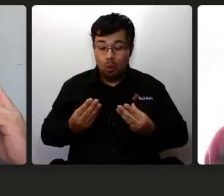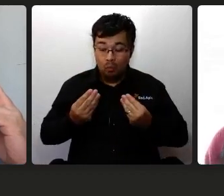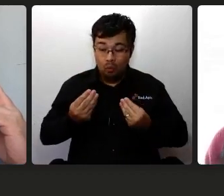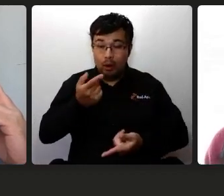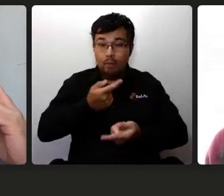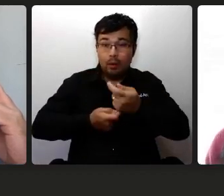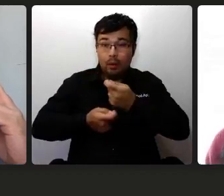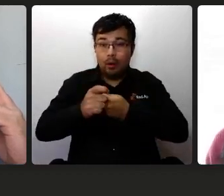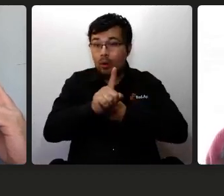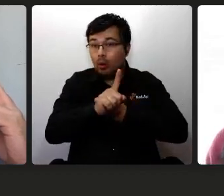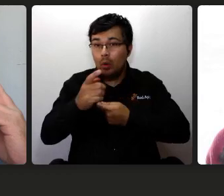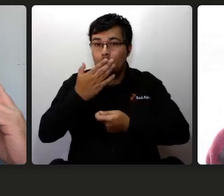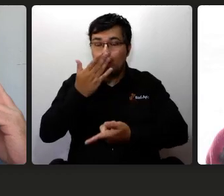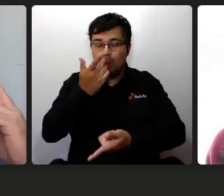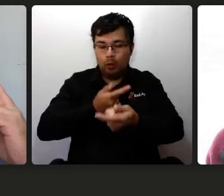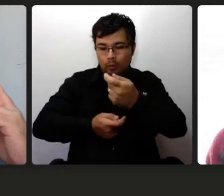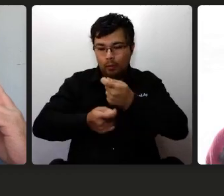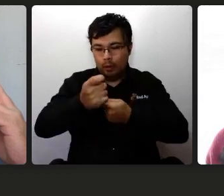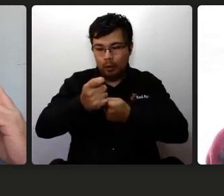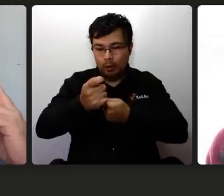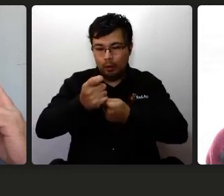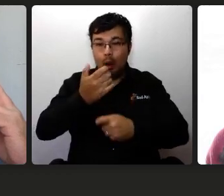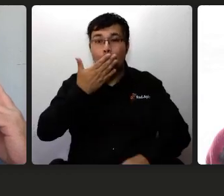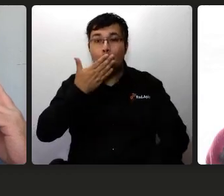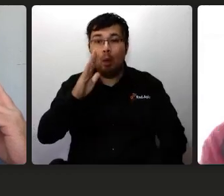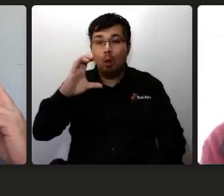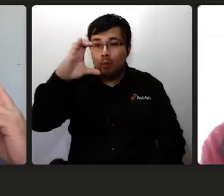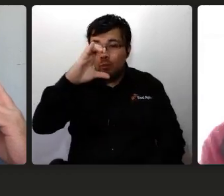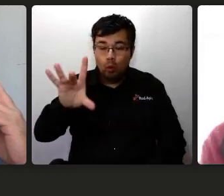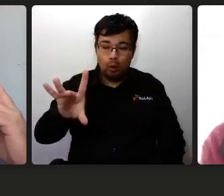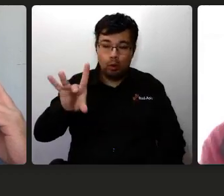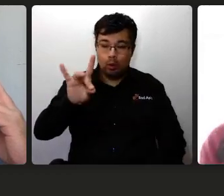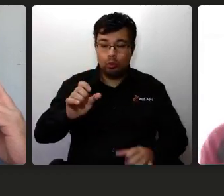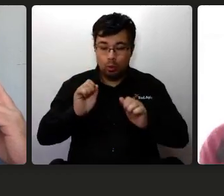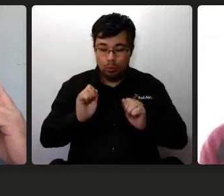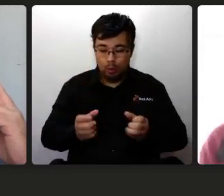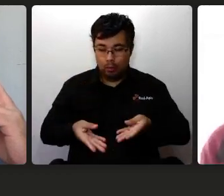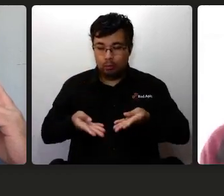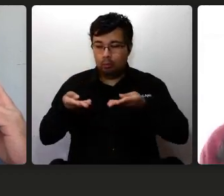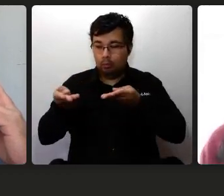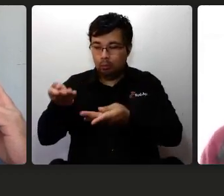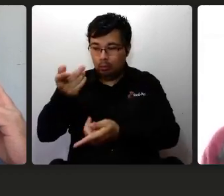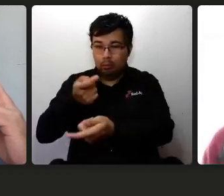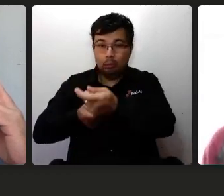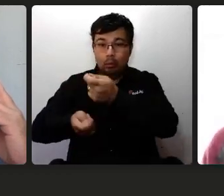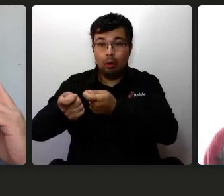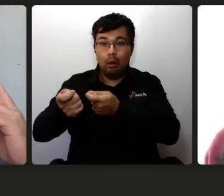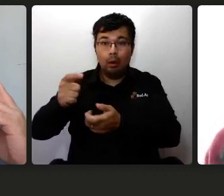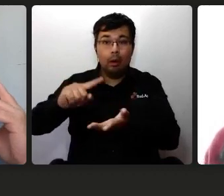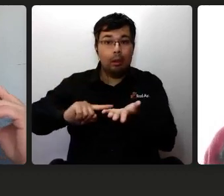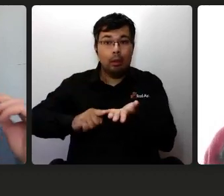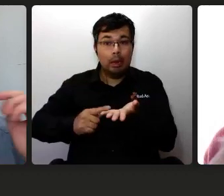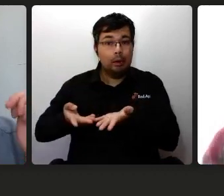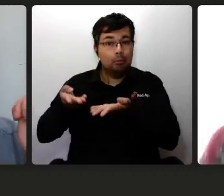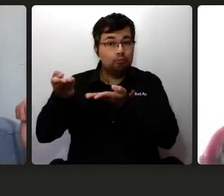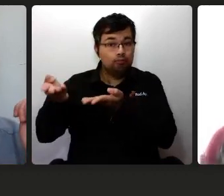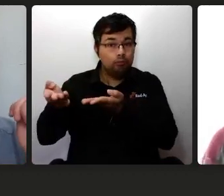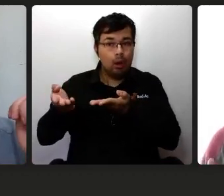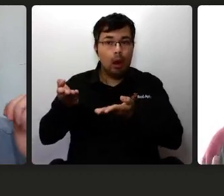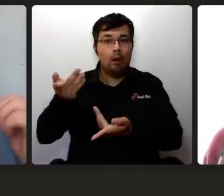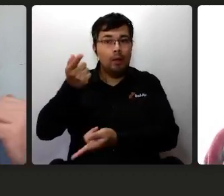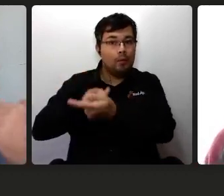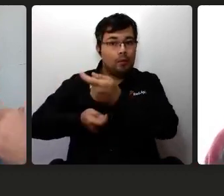tengo que buscar un vendedor mejor que yo le puedo traspasar ese conocimiento técnico, pero a lo mejor en la venta tiene más expertise. Y lo